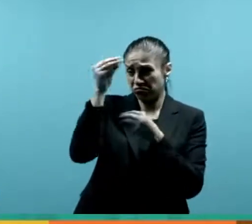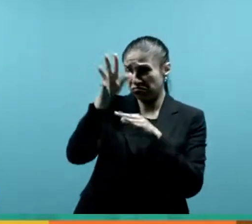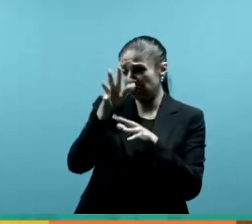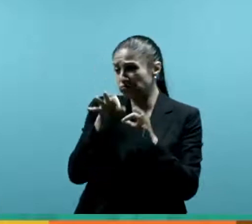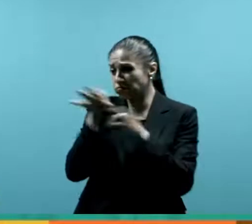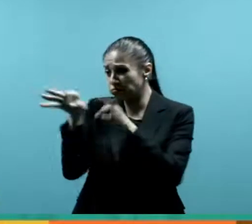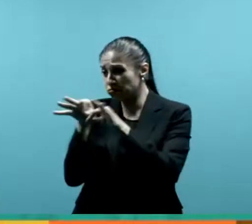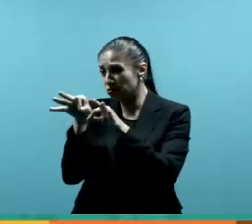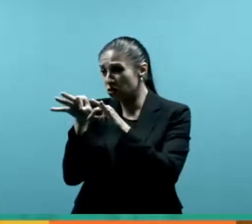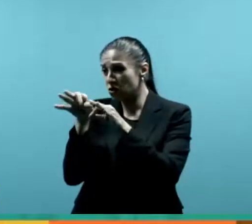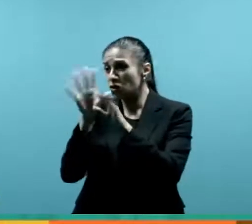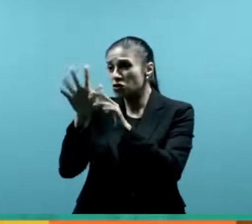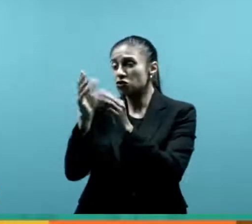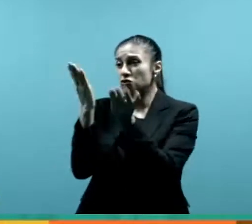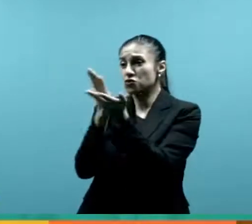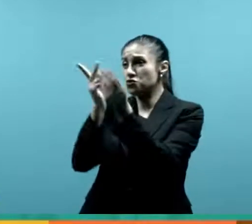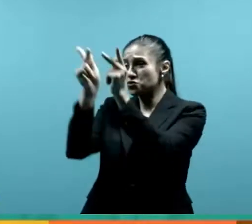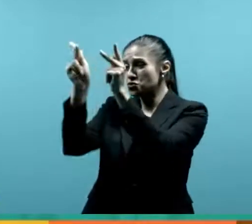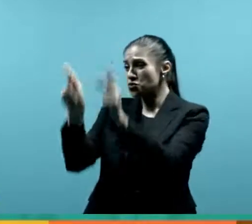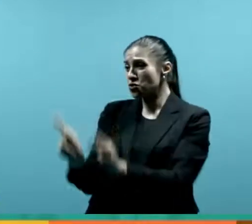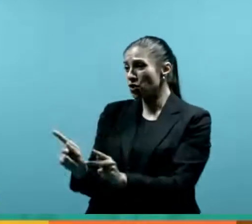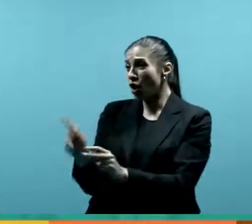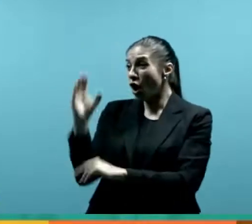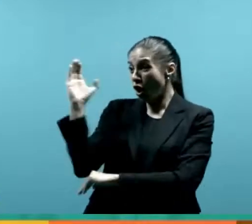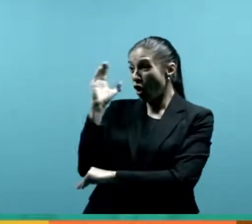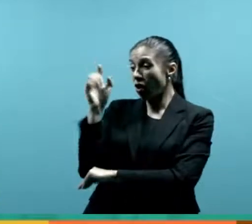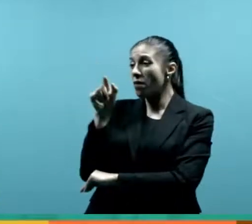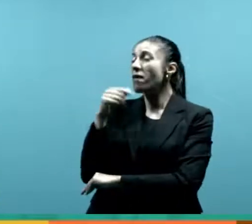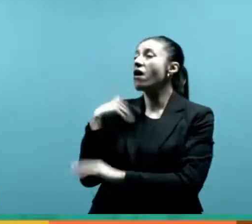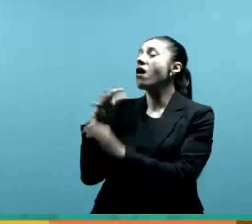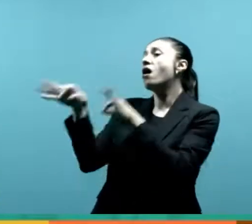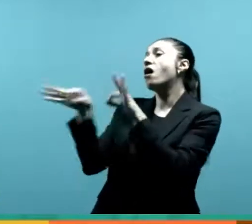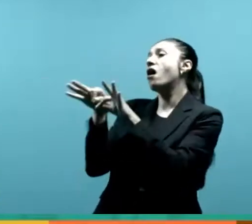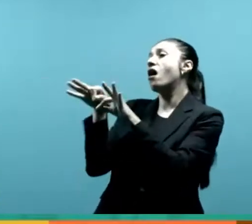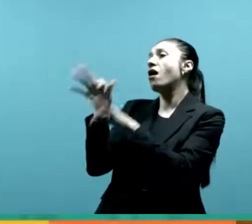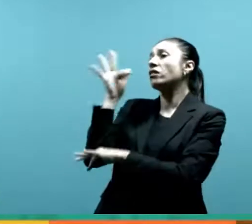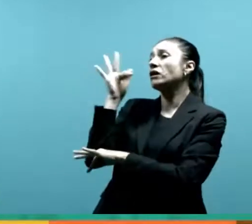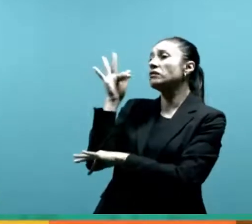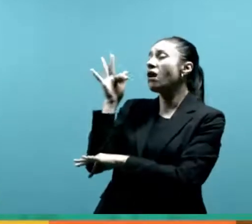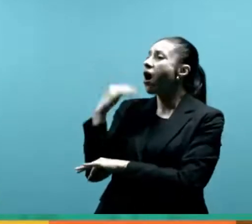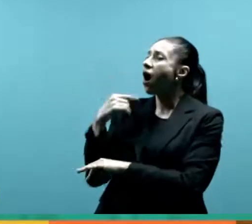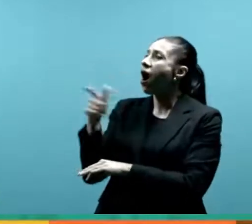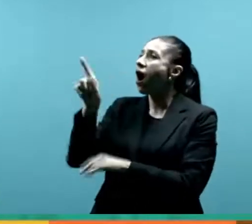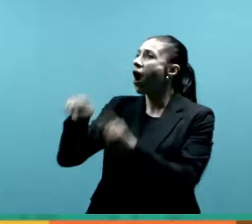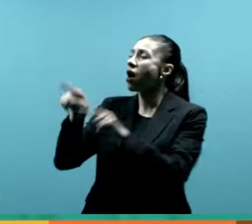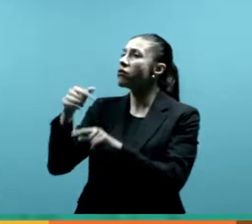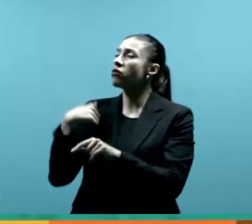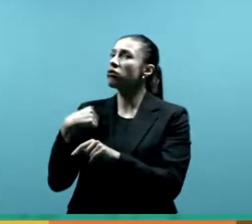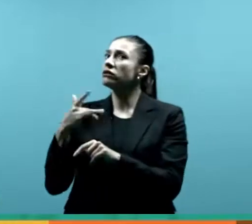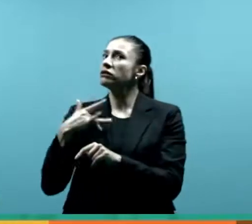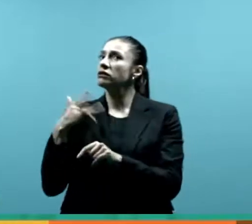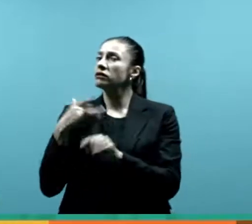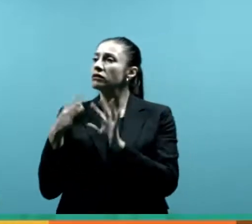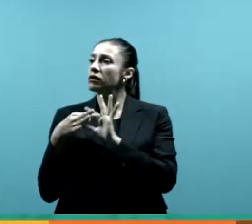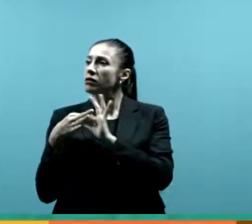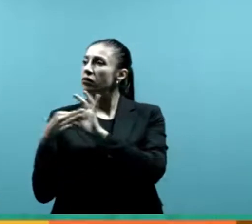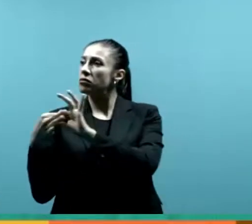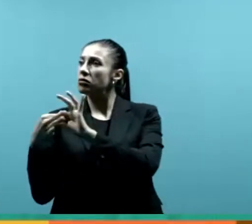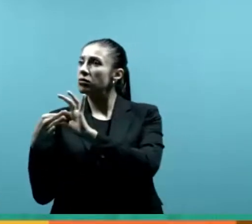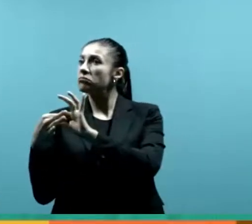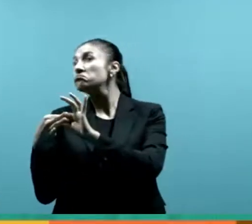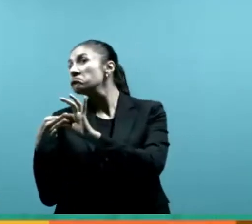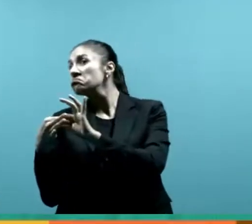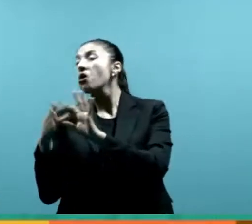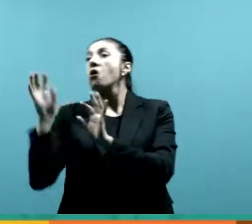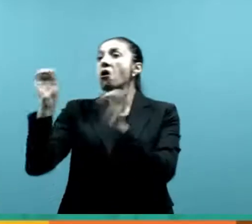de Colombia con ciertos testimonios que se relacionarán con ellos y serán quizás diferentes a los testimonios que les contaría un grupo